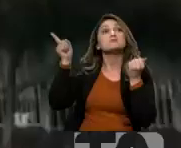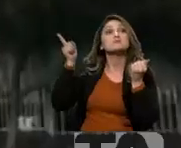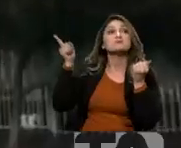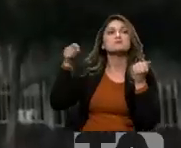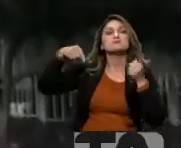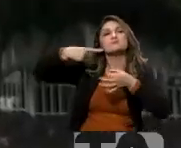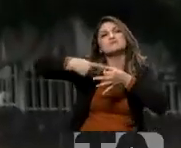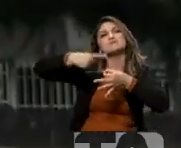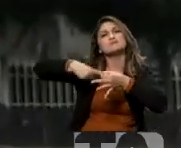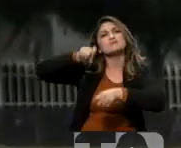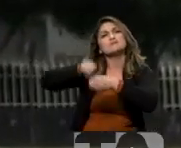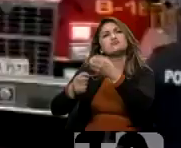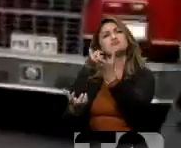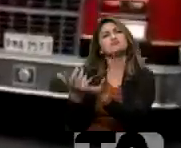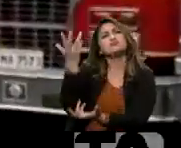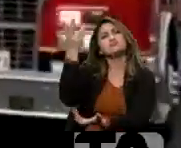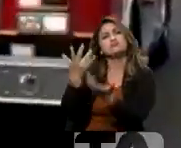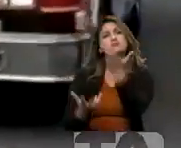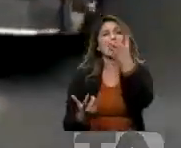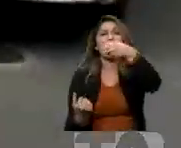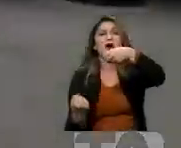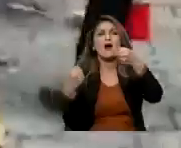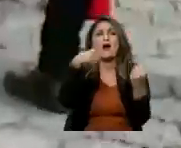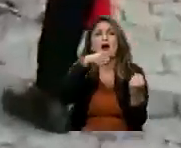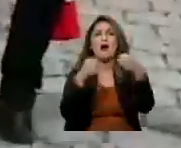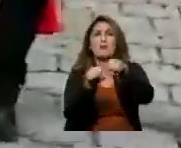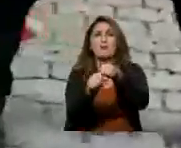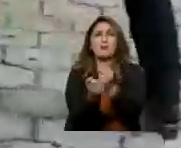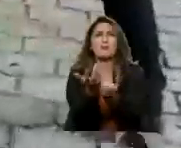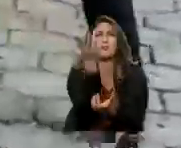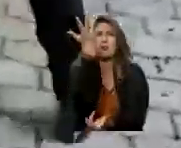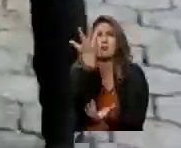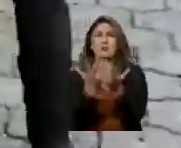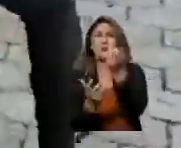fueron vandalizadas se quemaron varios vehículos